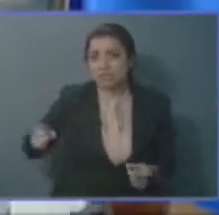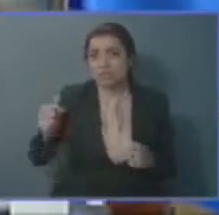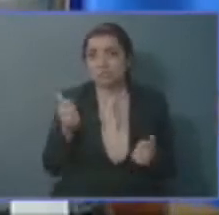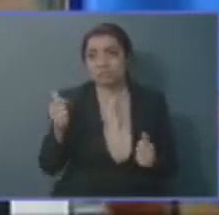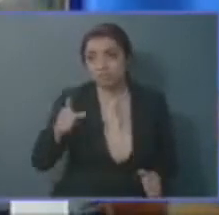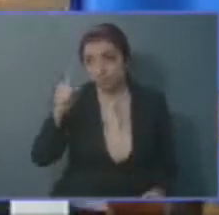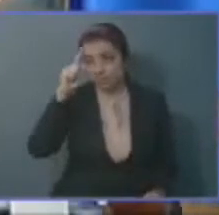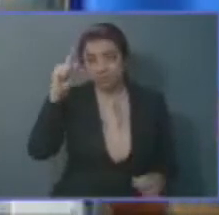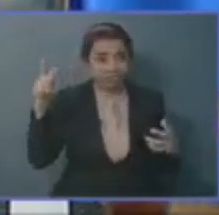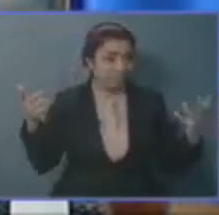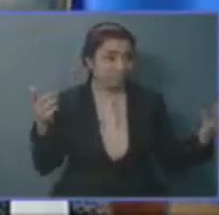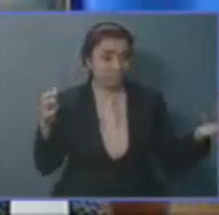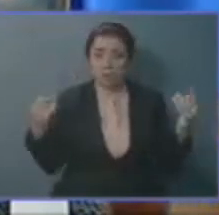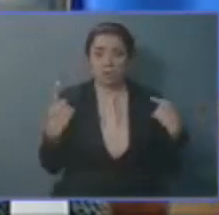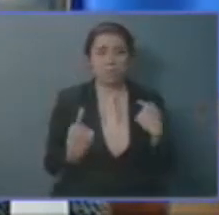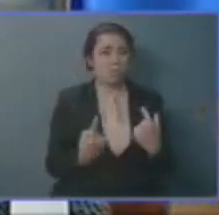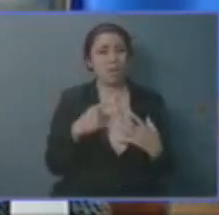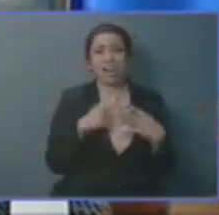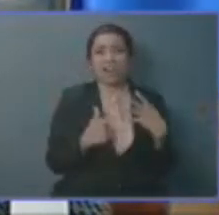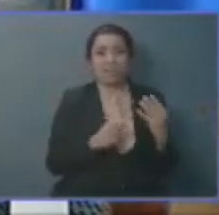qué era lo que estaba vigente.